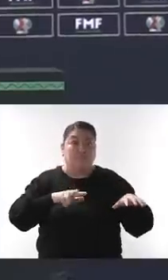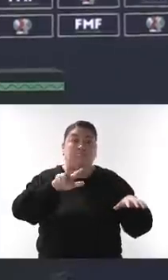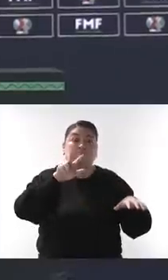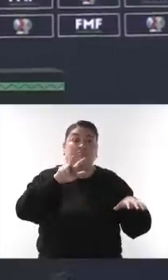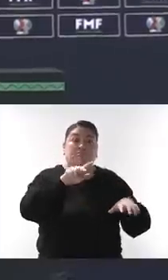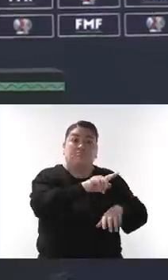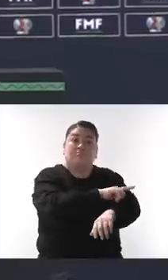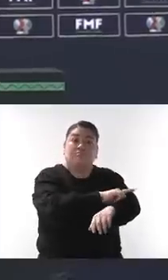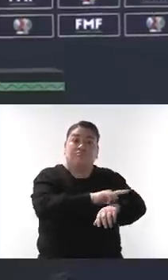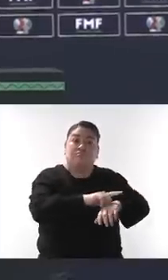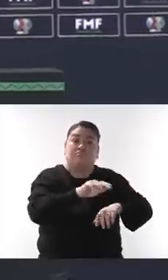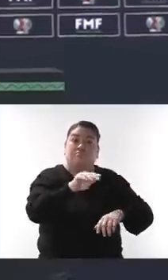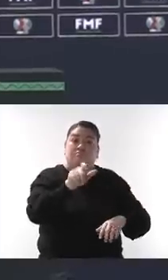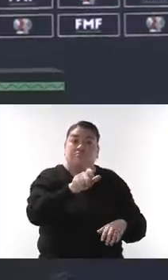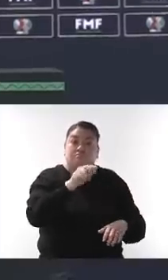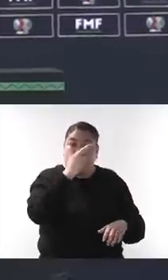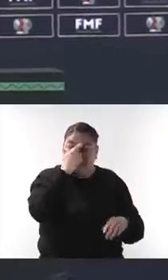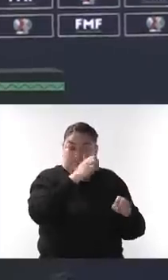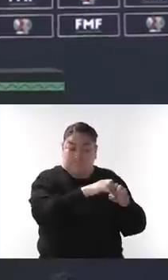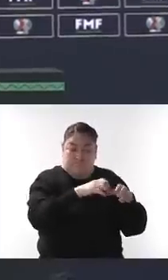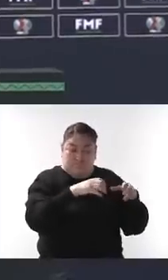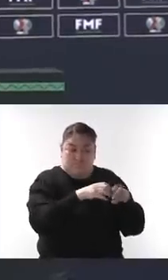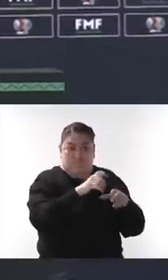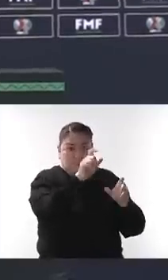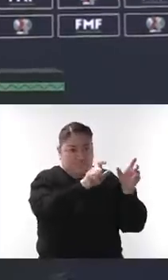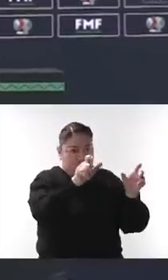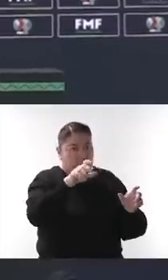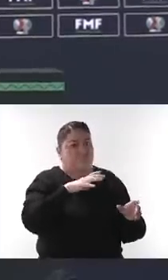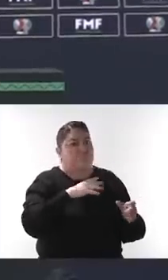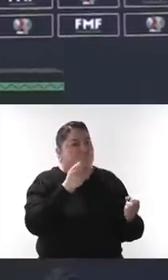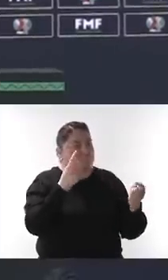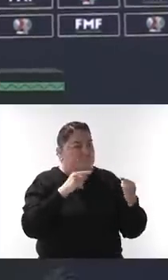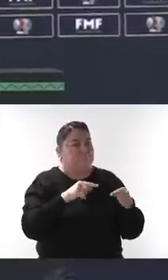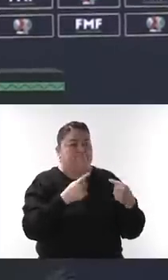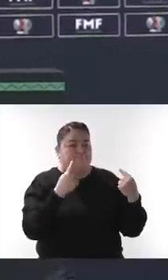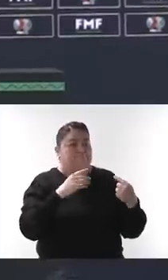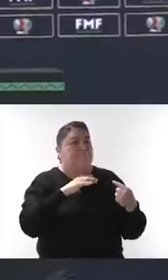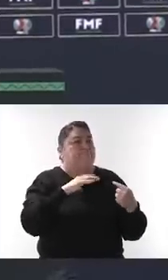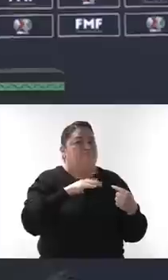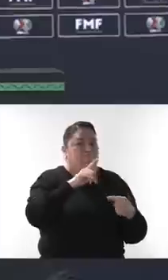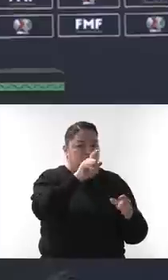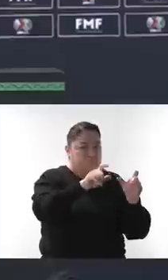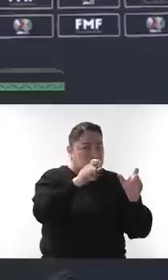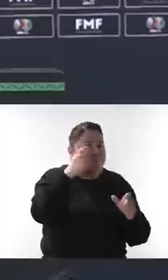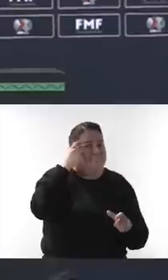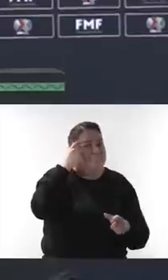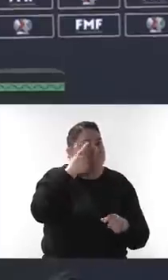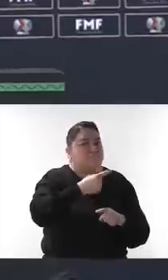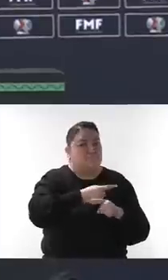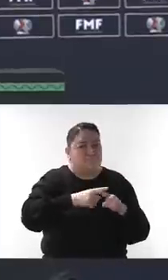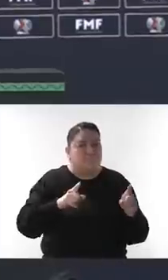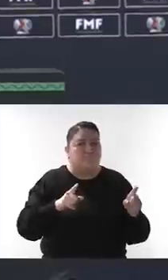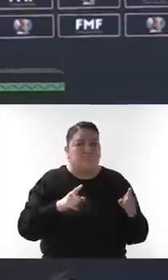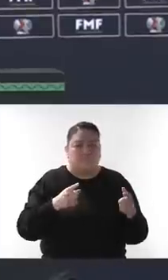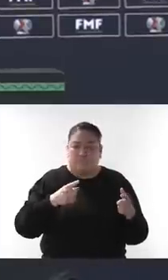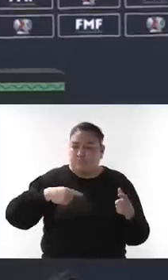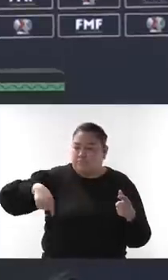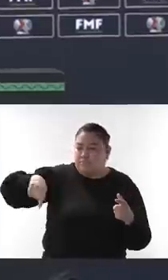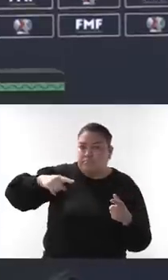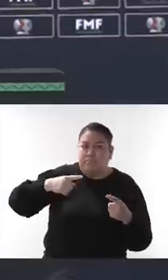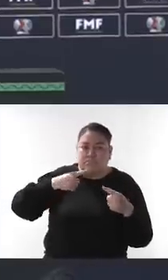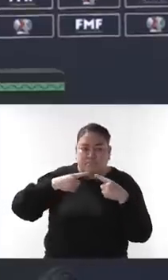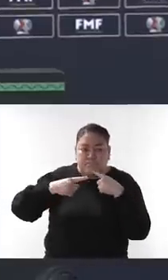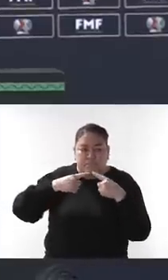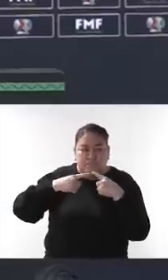¿no? Sabemos que hay grandes diferencias entre algunos sectores, diferentes formas de pensar. ¿Cómo le van a hacer para que